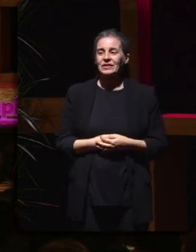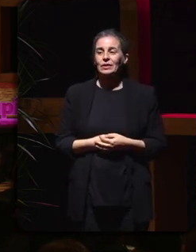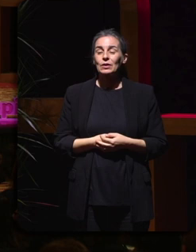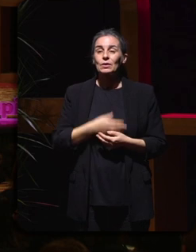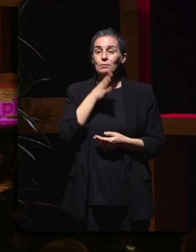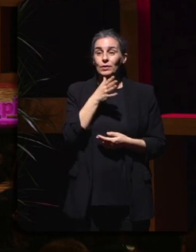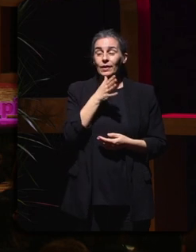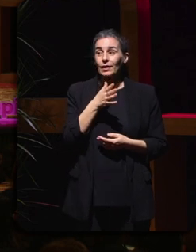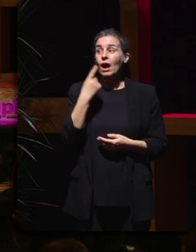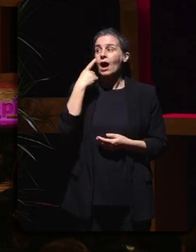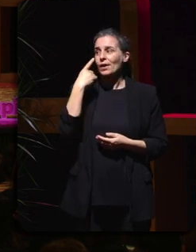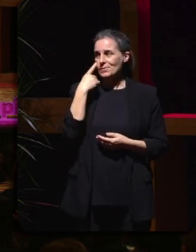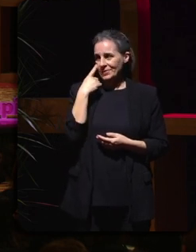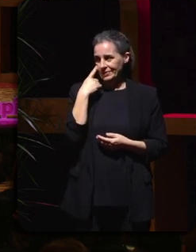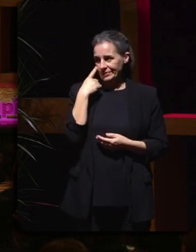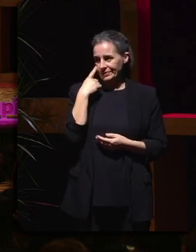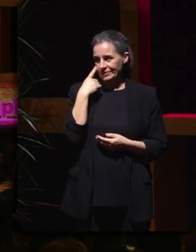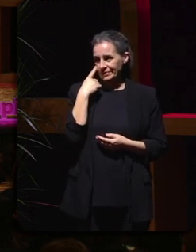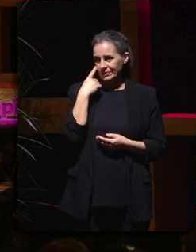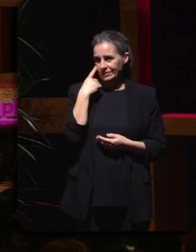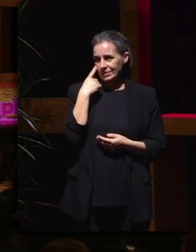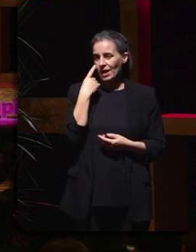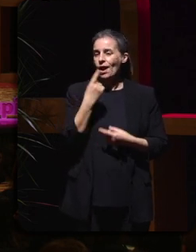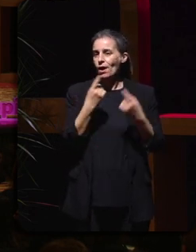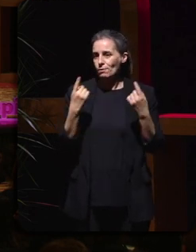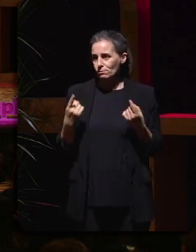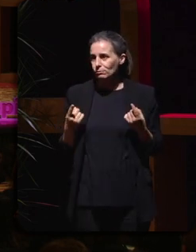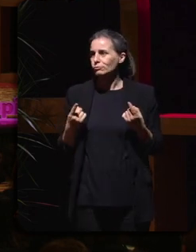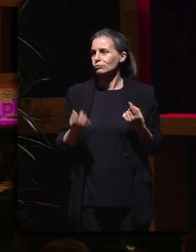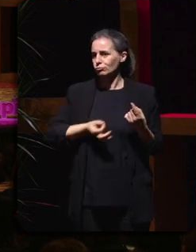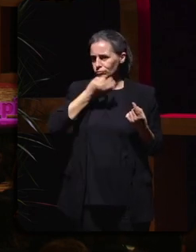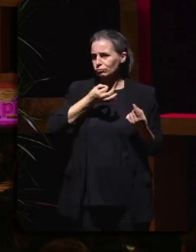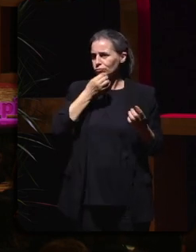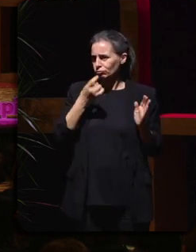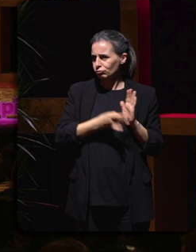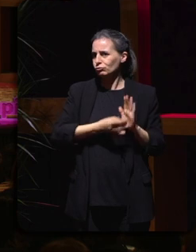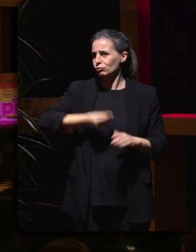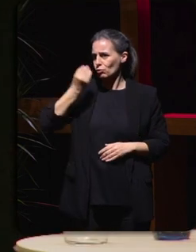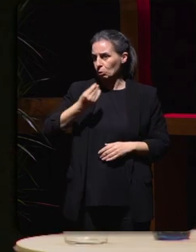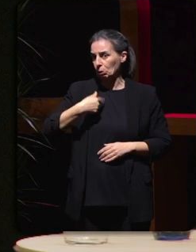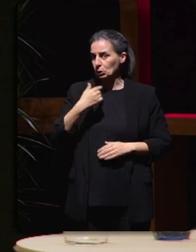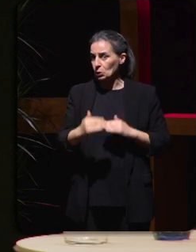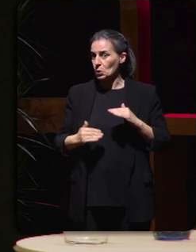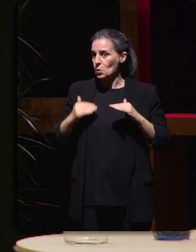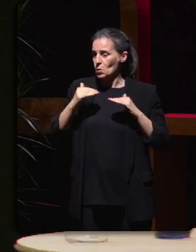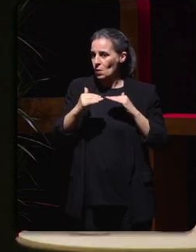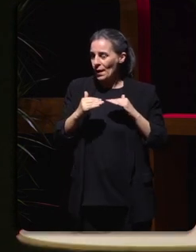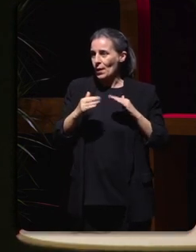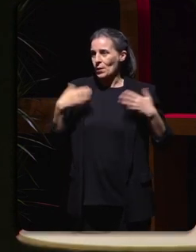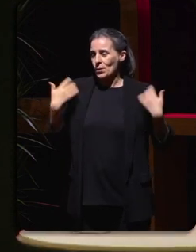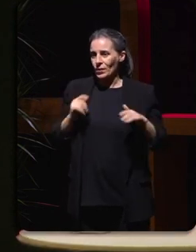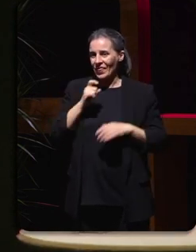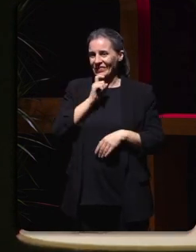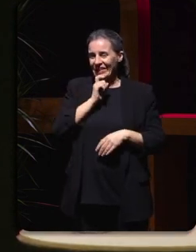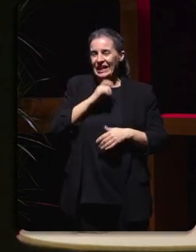porque a ver quién quién llega siquiera la media de estos dos días va a ser muy difícil y estoy nerviosa como nunca